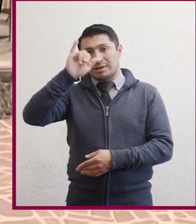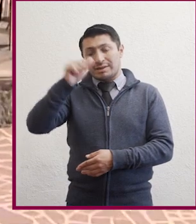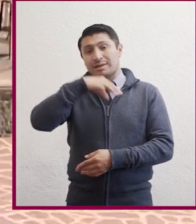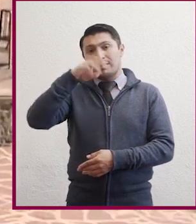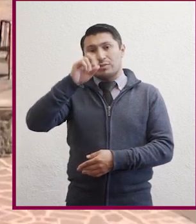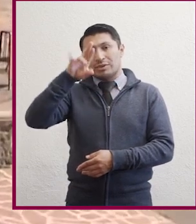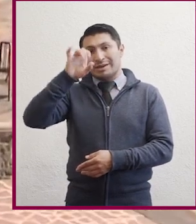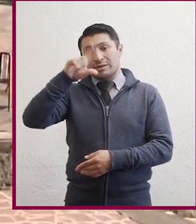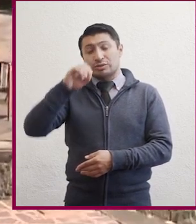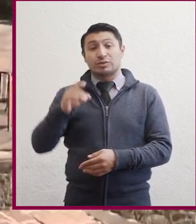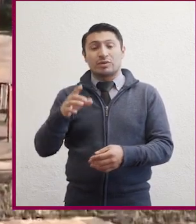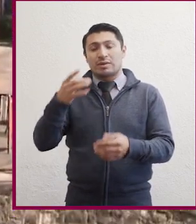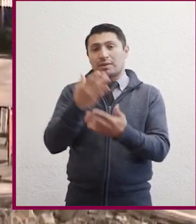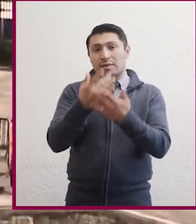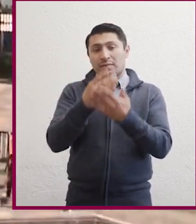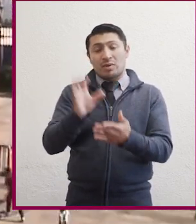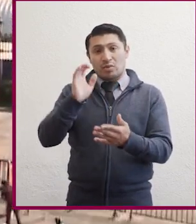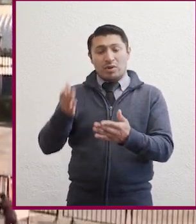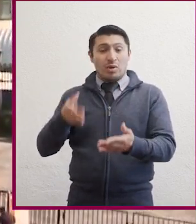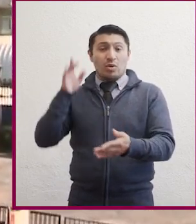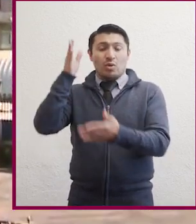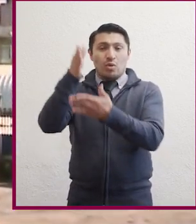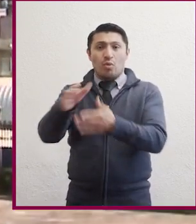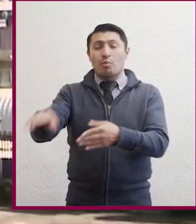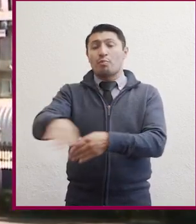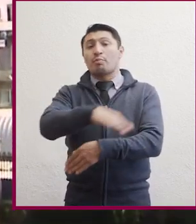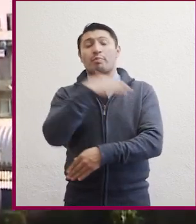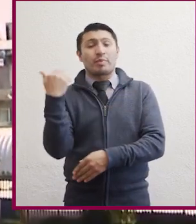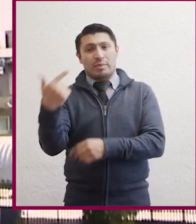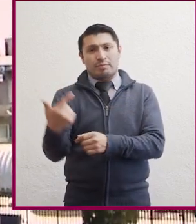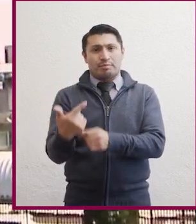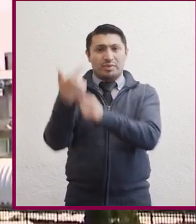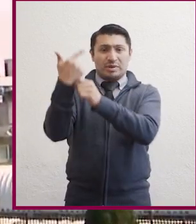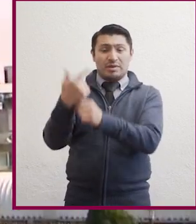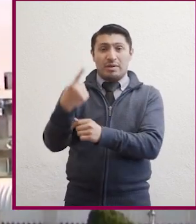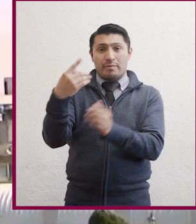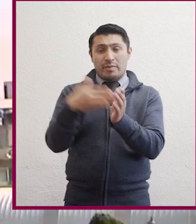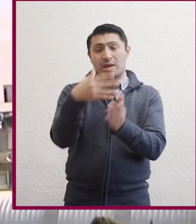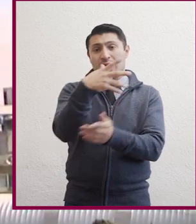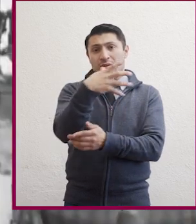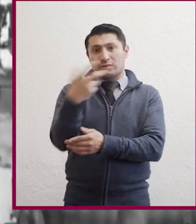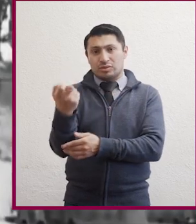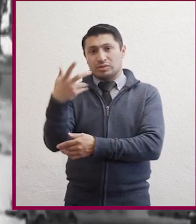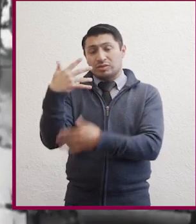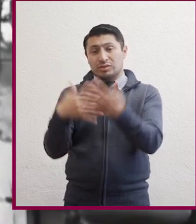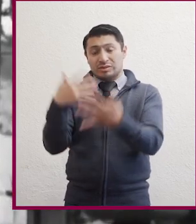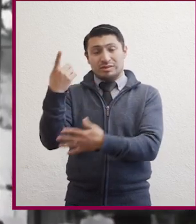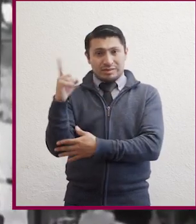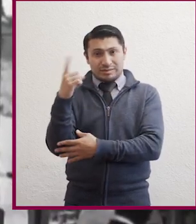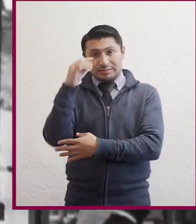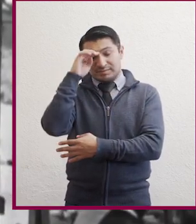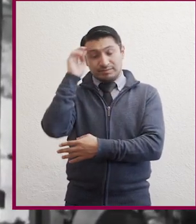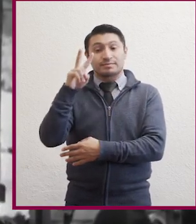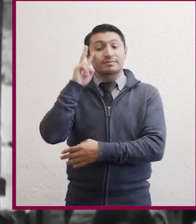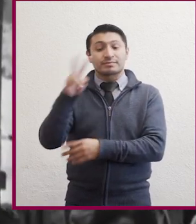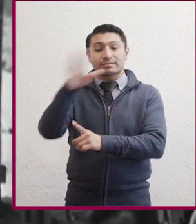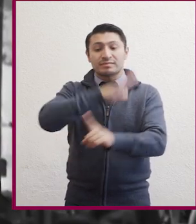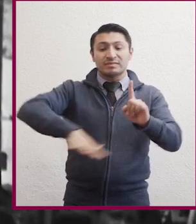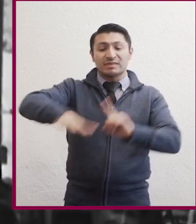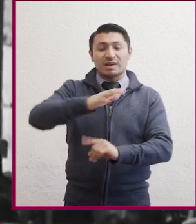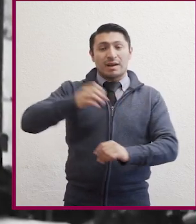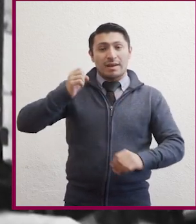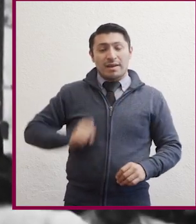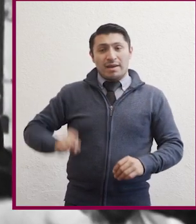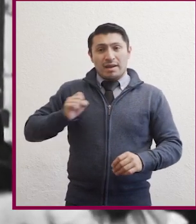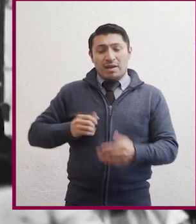una escala de camino a su fusilamiento en diciembre de 1815, y así se veían los alrededores a inicios del